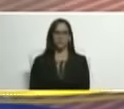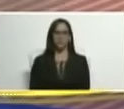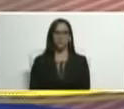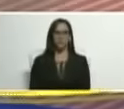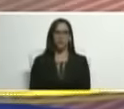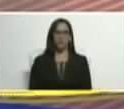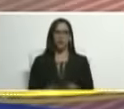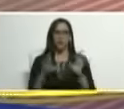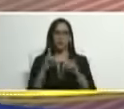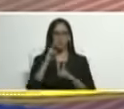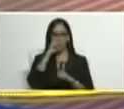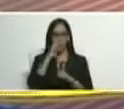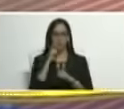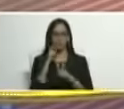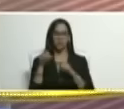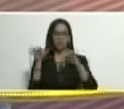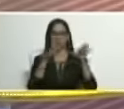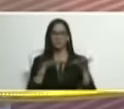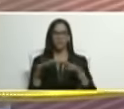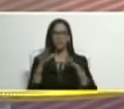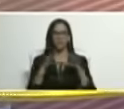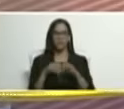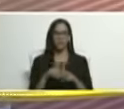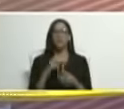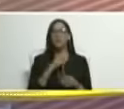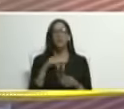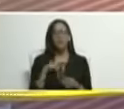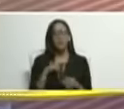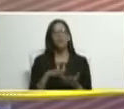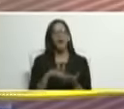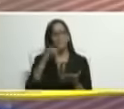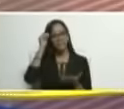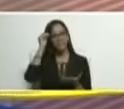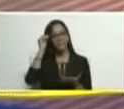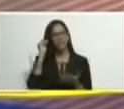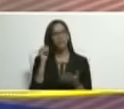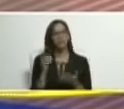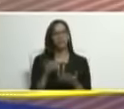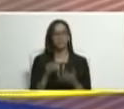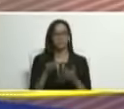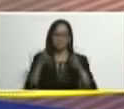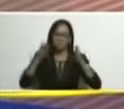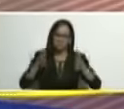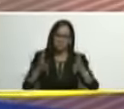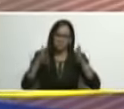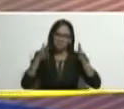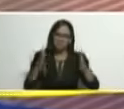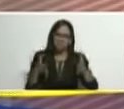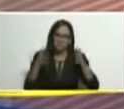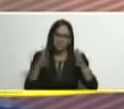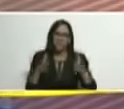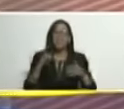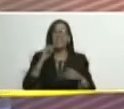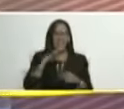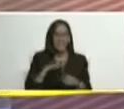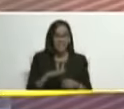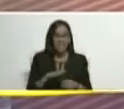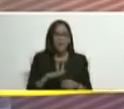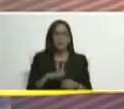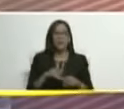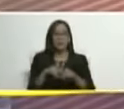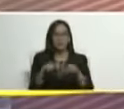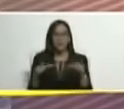11 años de conspiración. Y nosotros hemos aprendido las lecciones. Y estamos en la